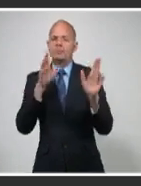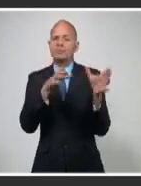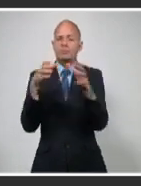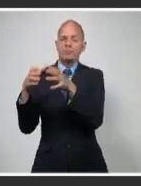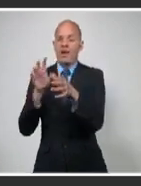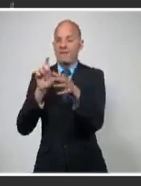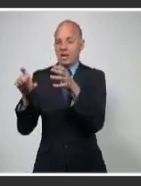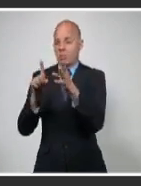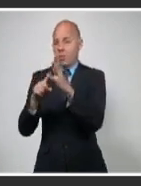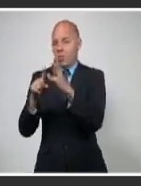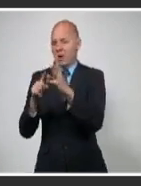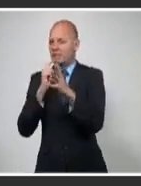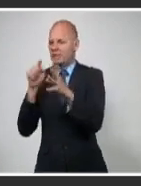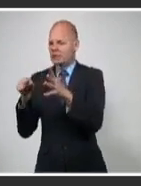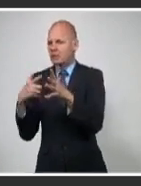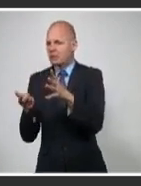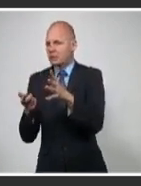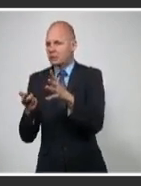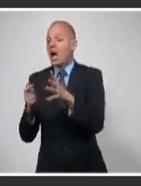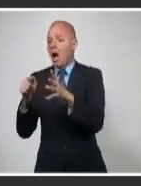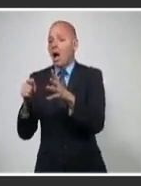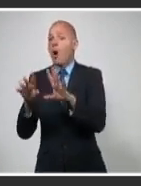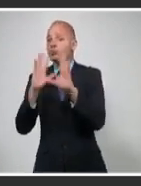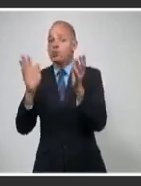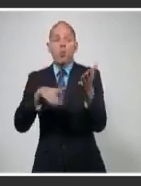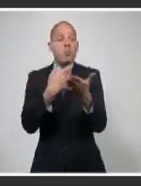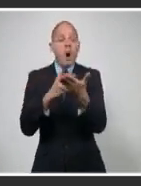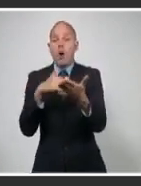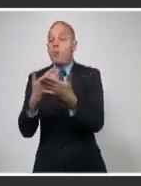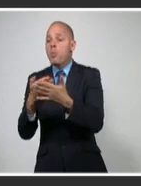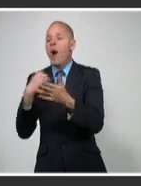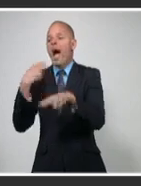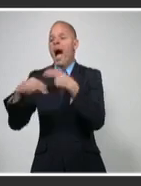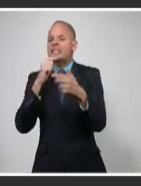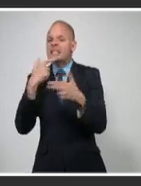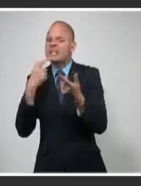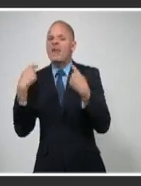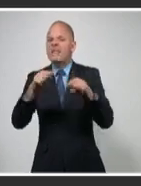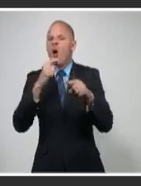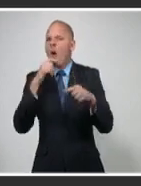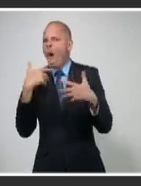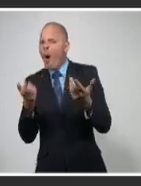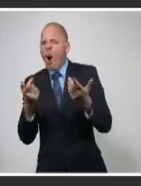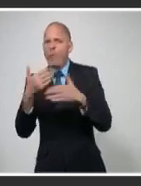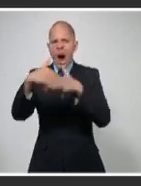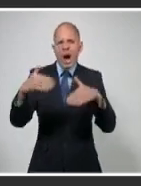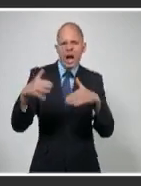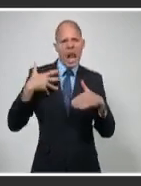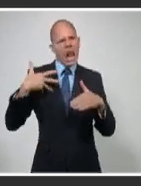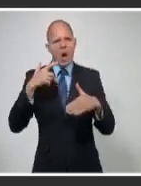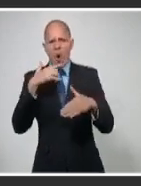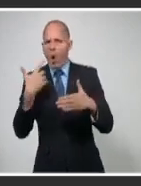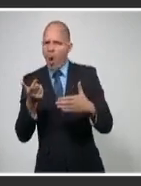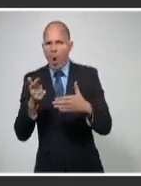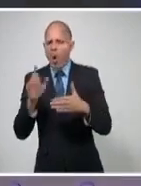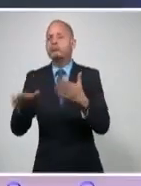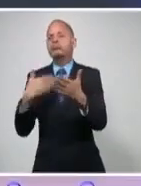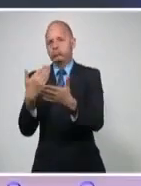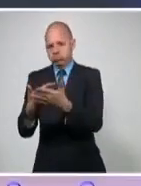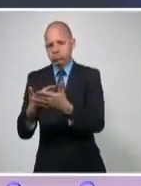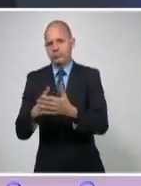27N Acción, recopilar propuestas de acciones, algunas de las cuales están dirigidas a los espacios